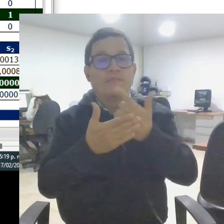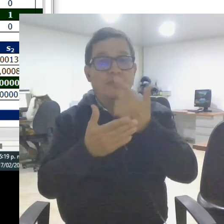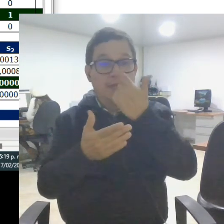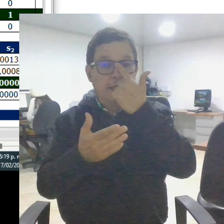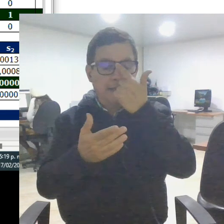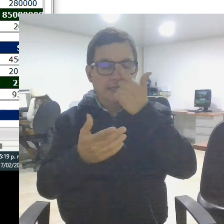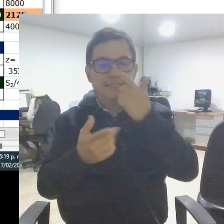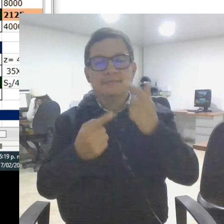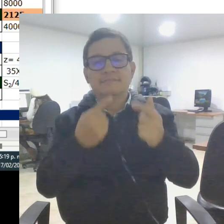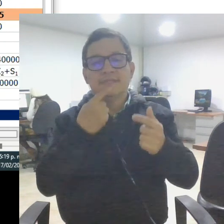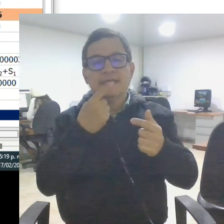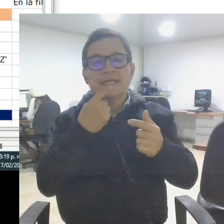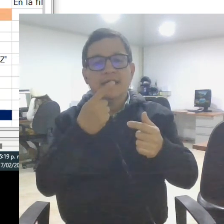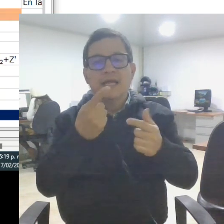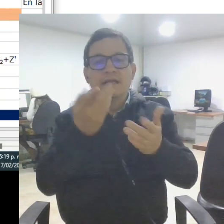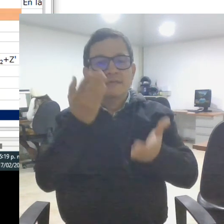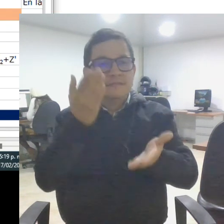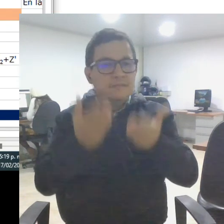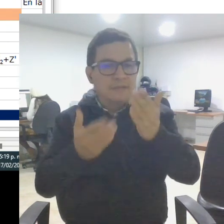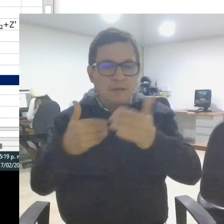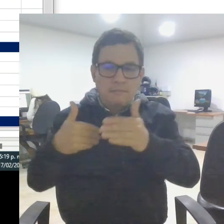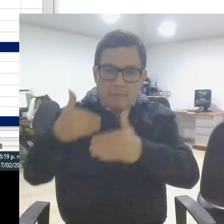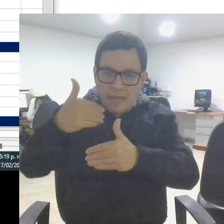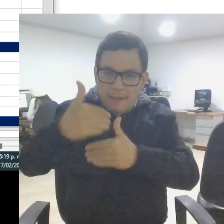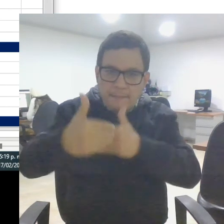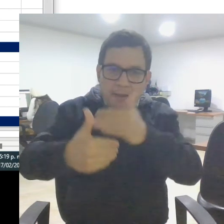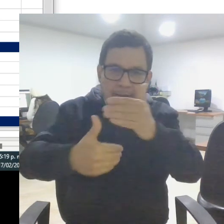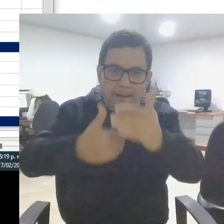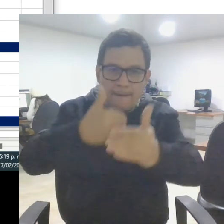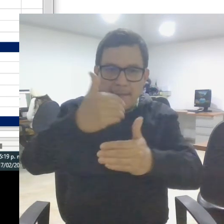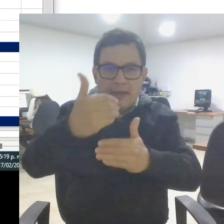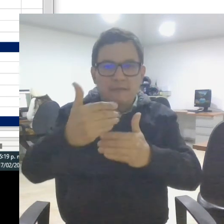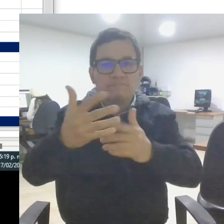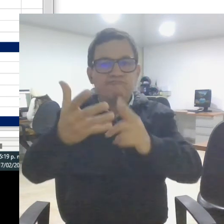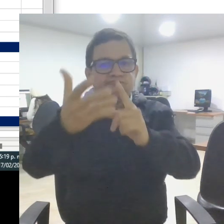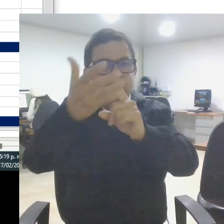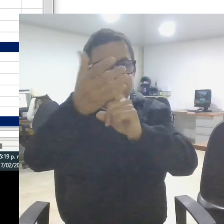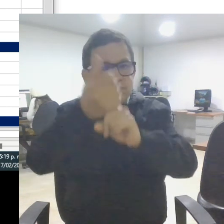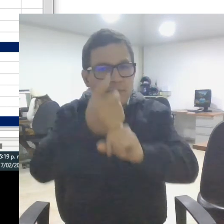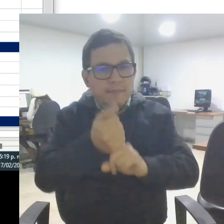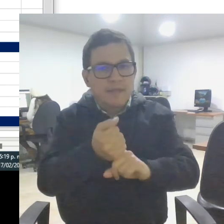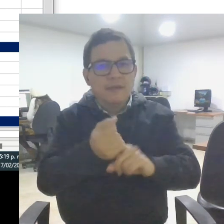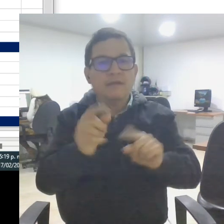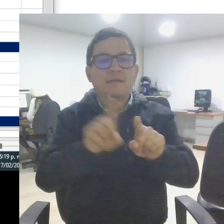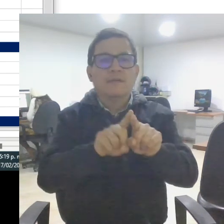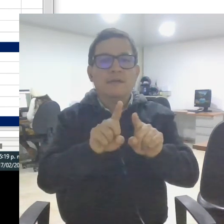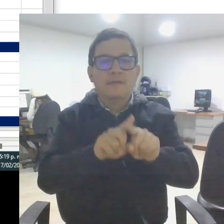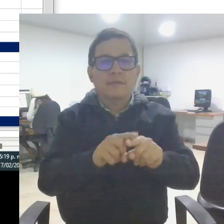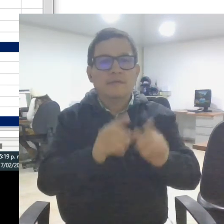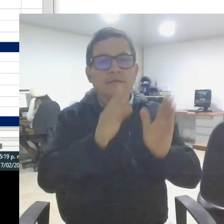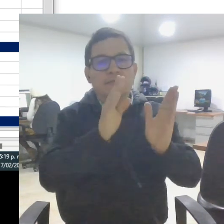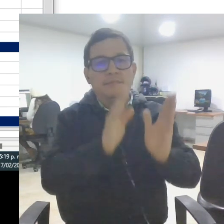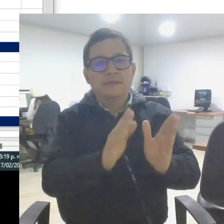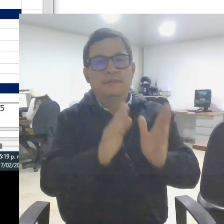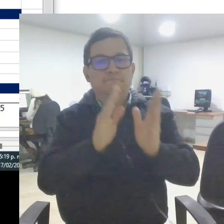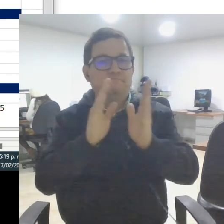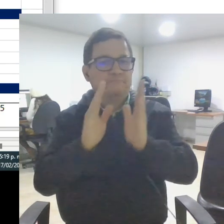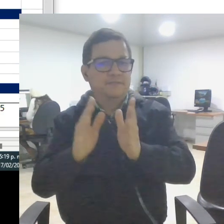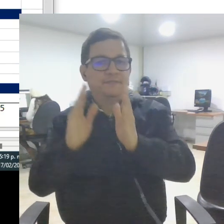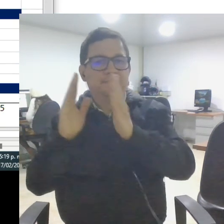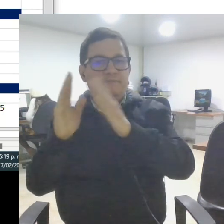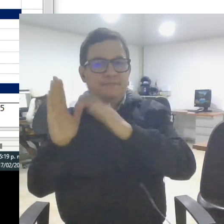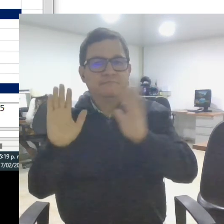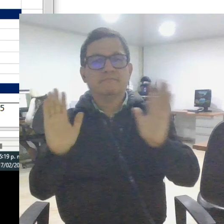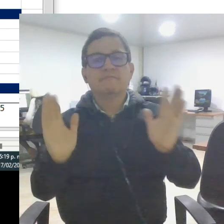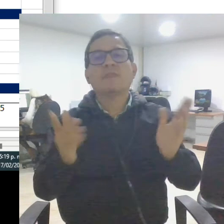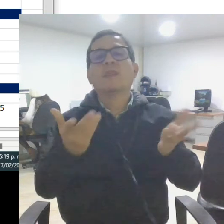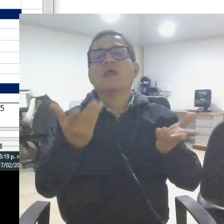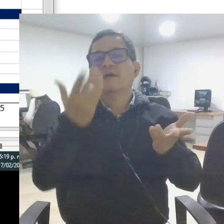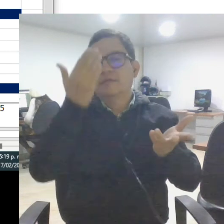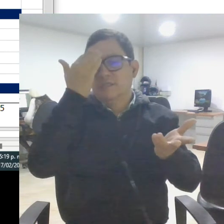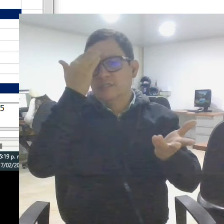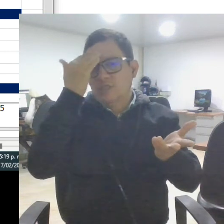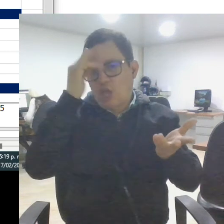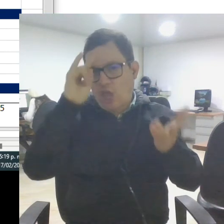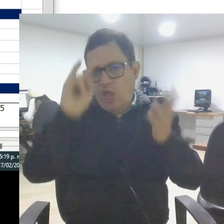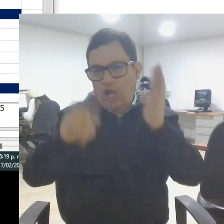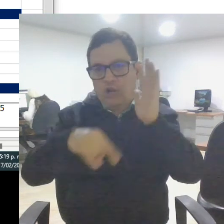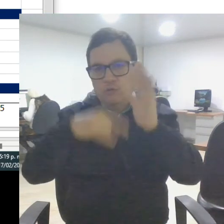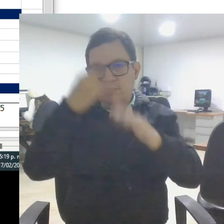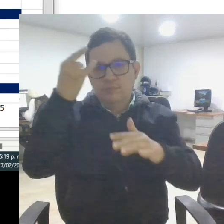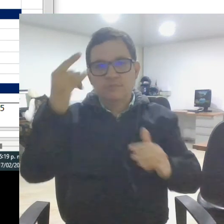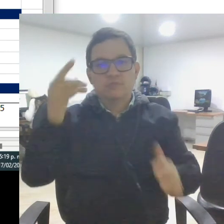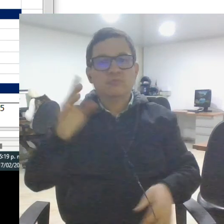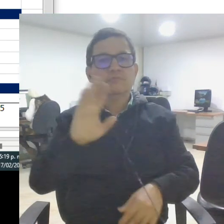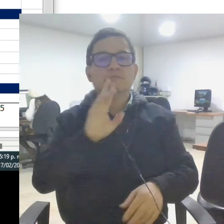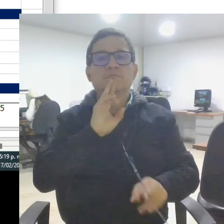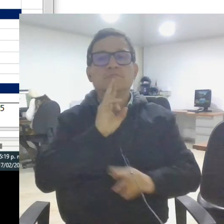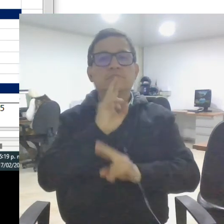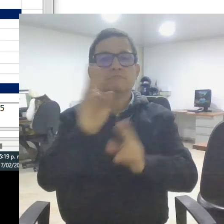y así sucesivamente vamos haciendo las diversas iteraciones. ¿Cómo sabemos que hemos llegado a nuestro